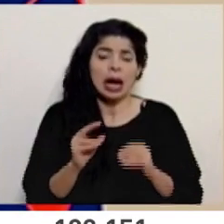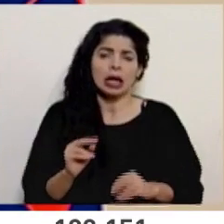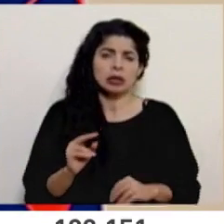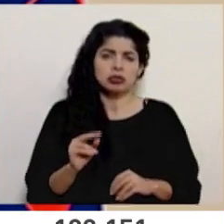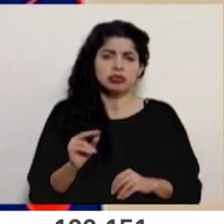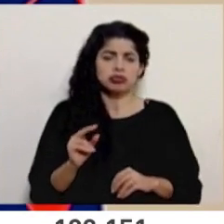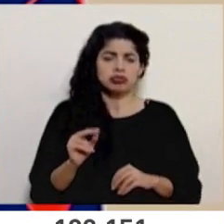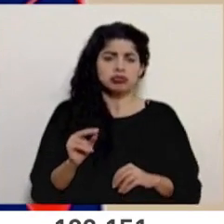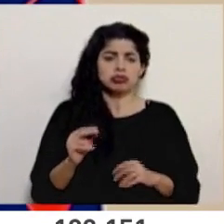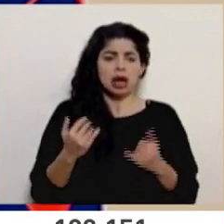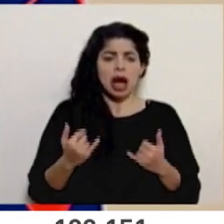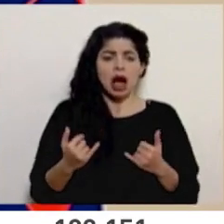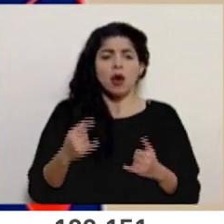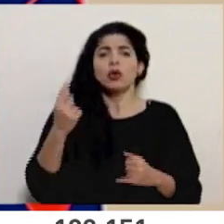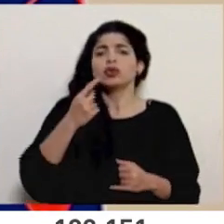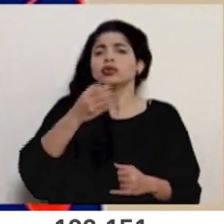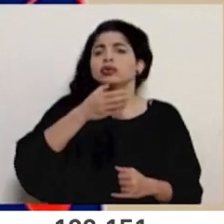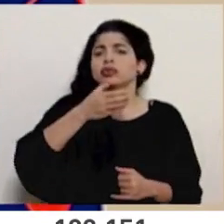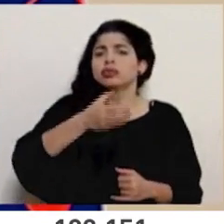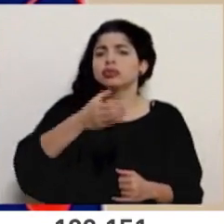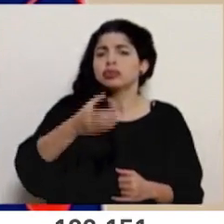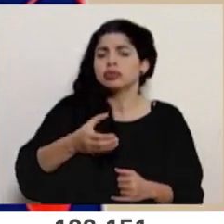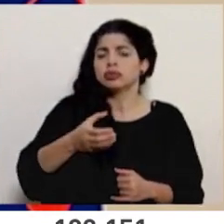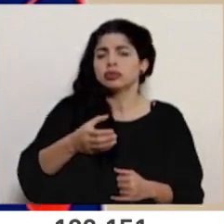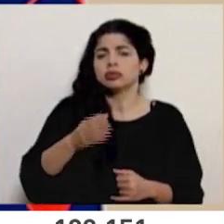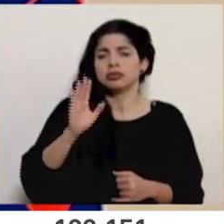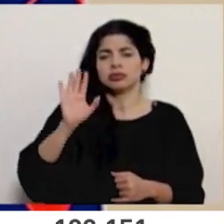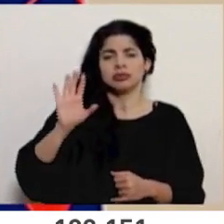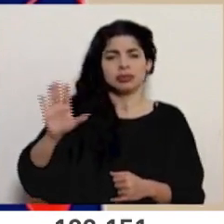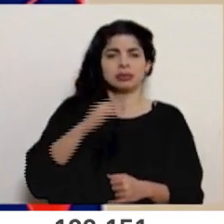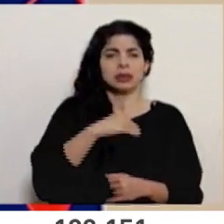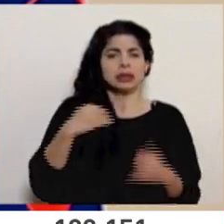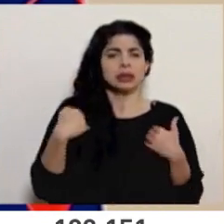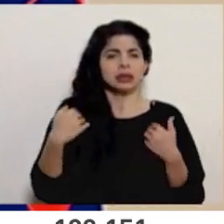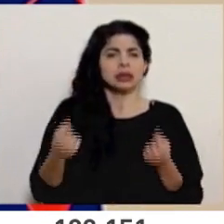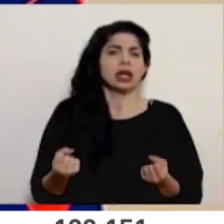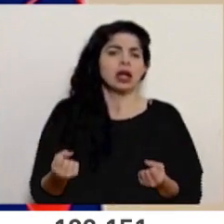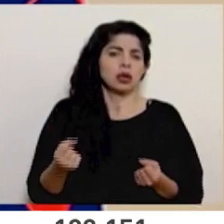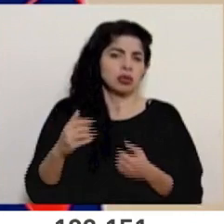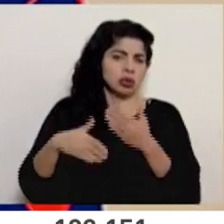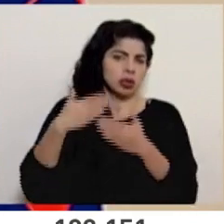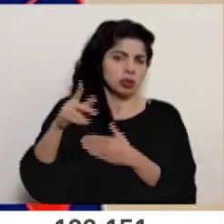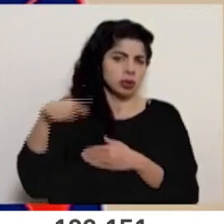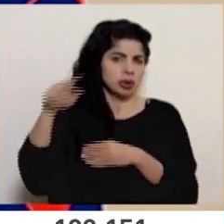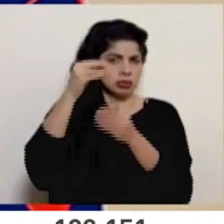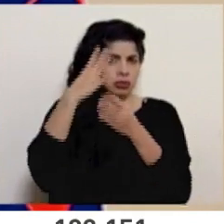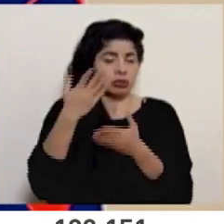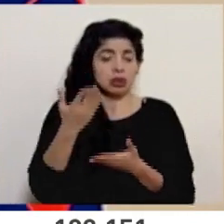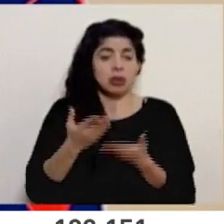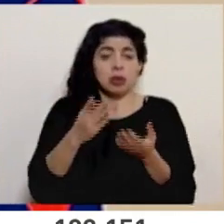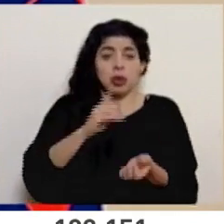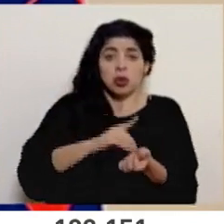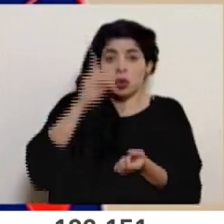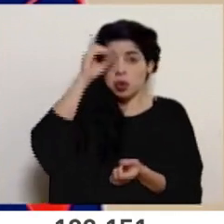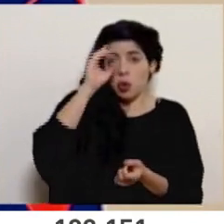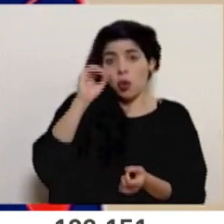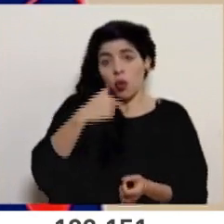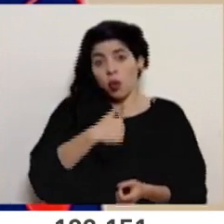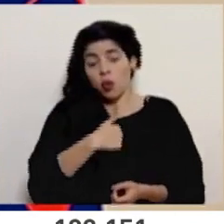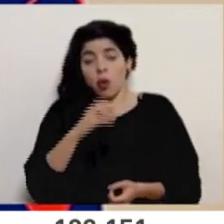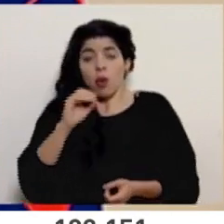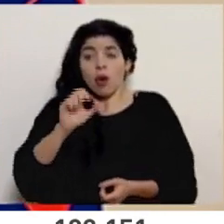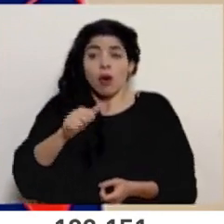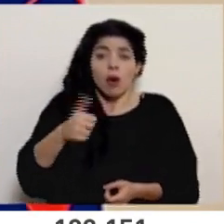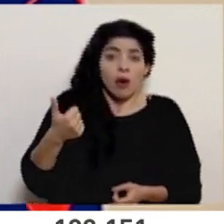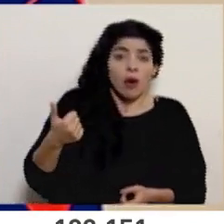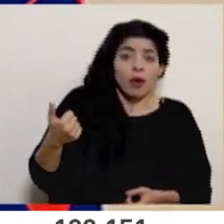Oportunamente será recomendado por el Ministerio de Salud y ya sea el doctor Salas o este servidor o cualquier otro de